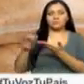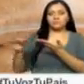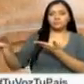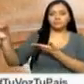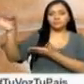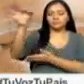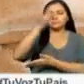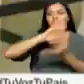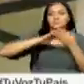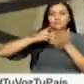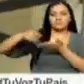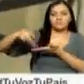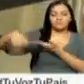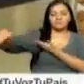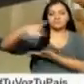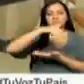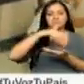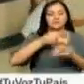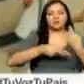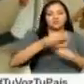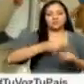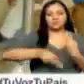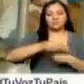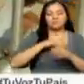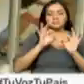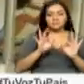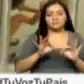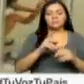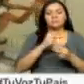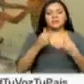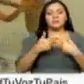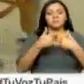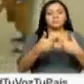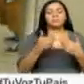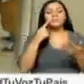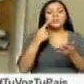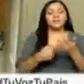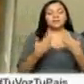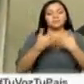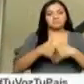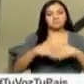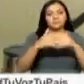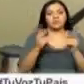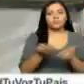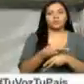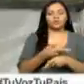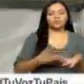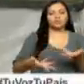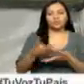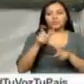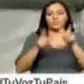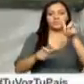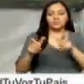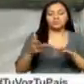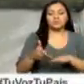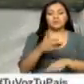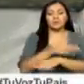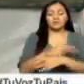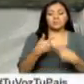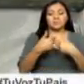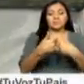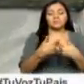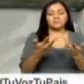otras comunidades. El objetivo de esta línea de crédito es reactivar las unidades productivas de los afectados, con montos de